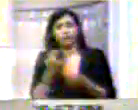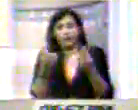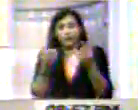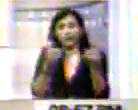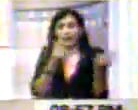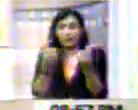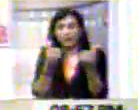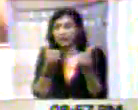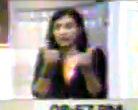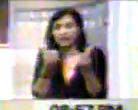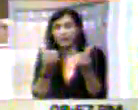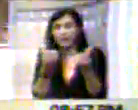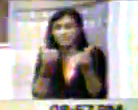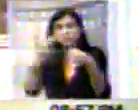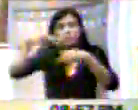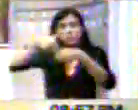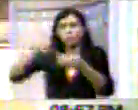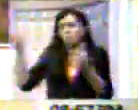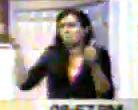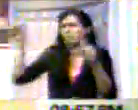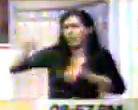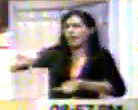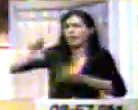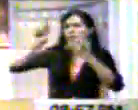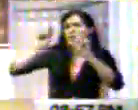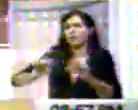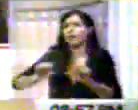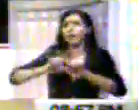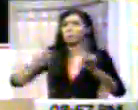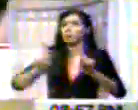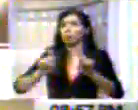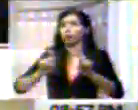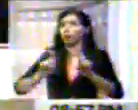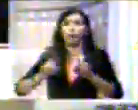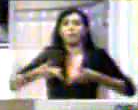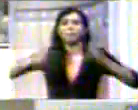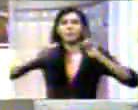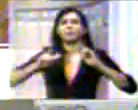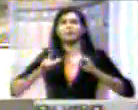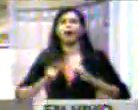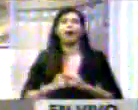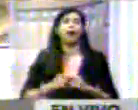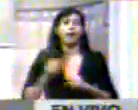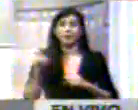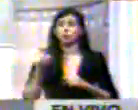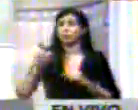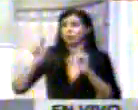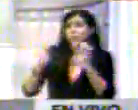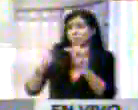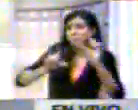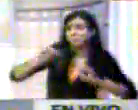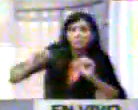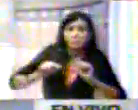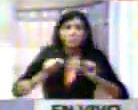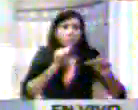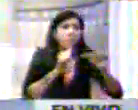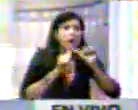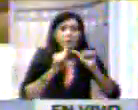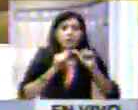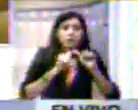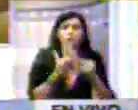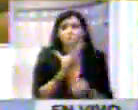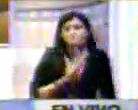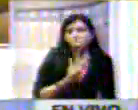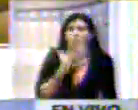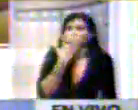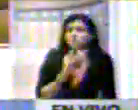abrupta, terrible de los precios petroleros, pero que no se deja robar su felicidad, su derecho a vivir, su derecho al